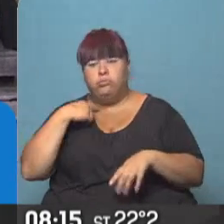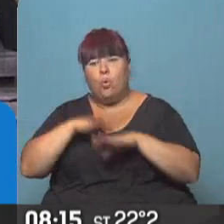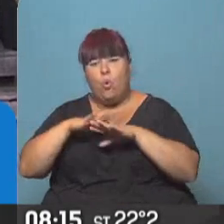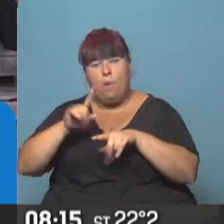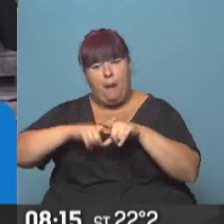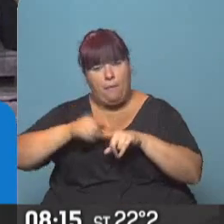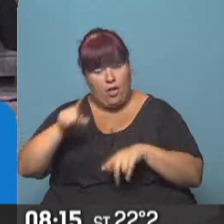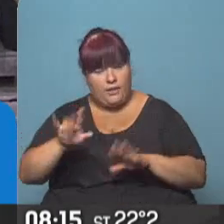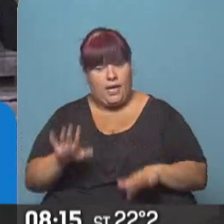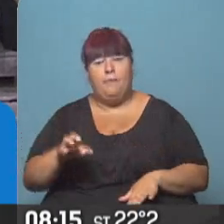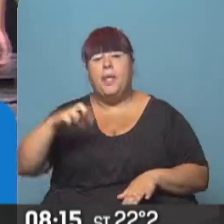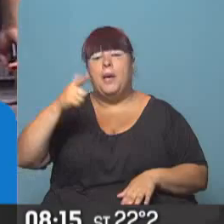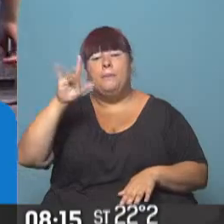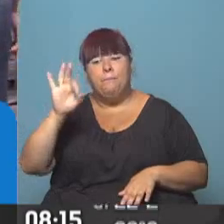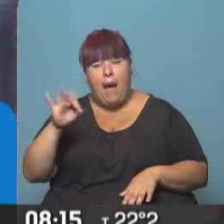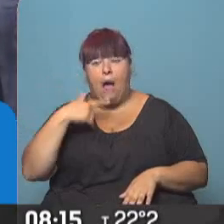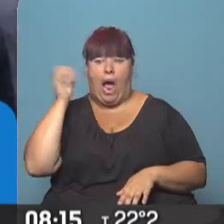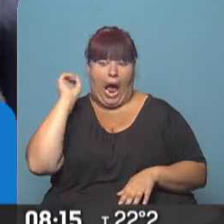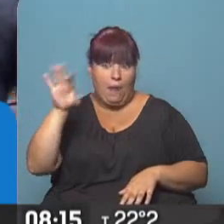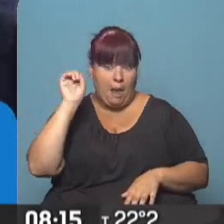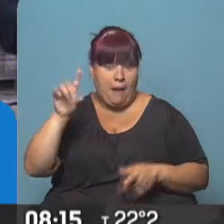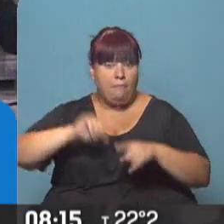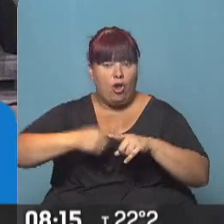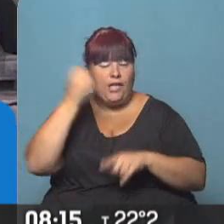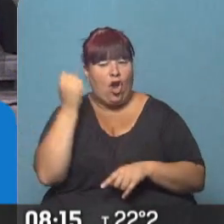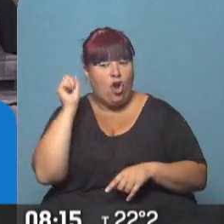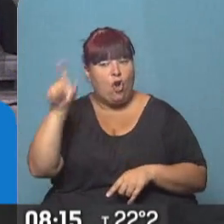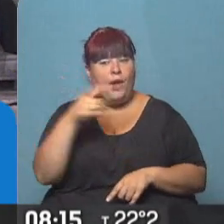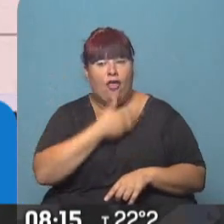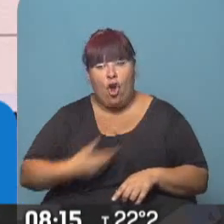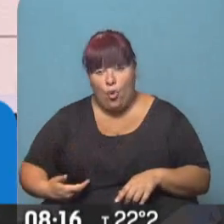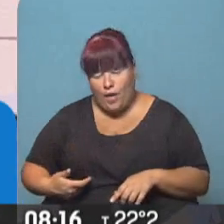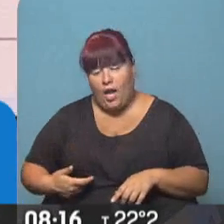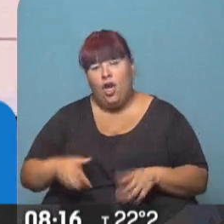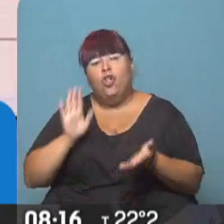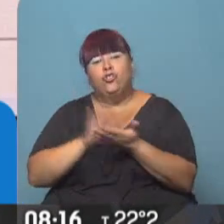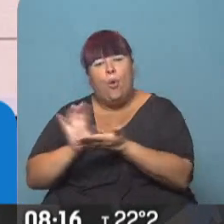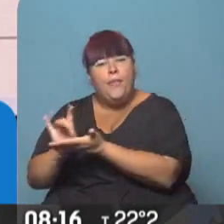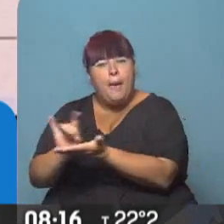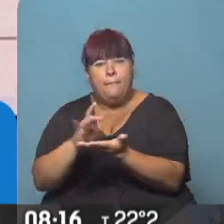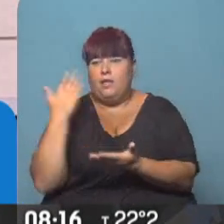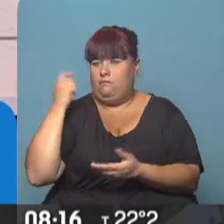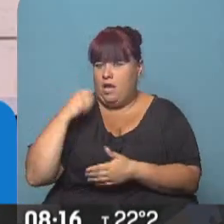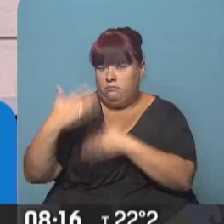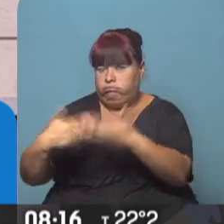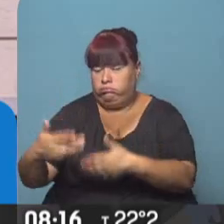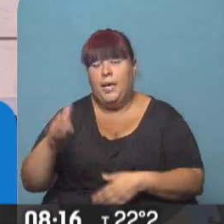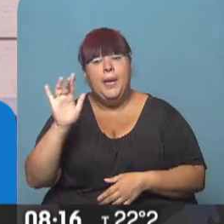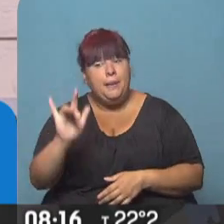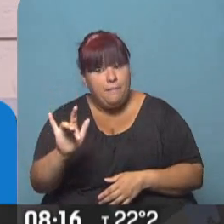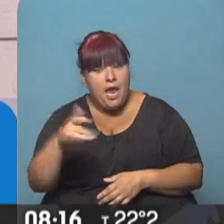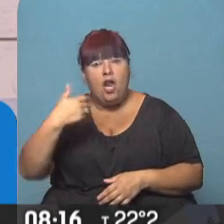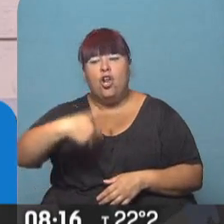esta política. Pablo Moyano criticó duramente la política económica del gobierno y los despidos de los últimos meses. El miércoles va a haber